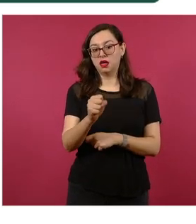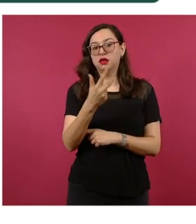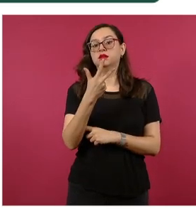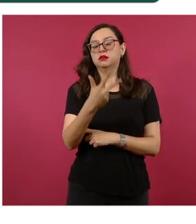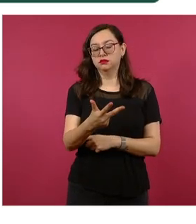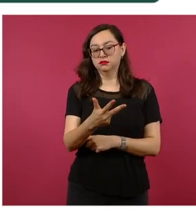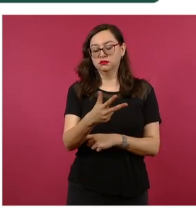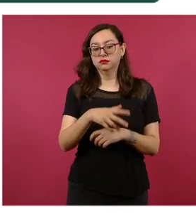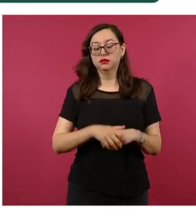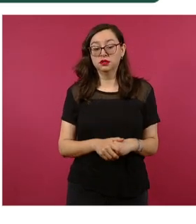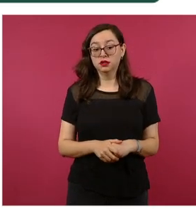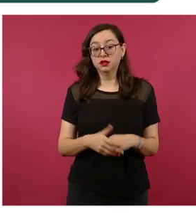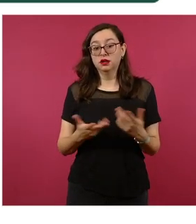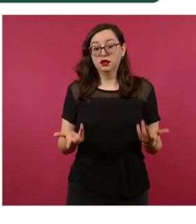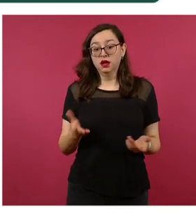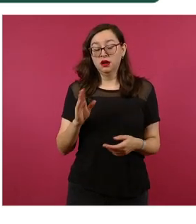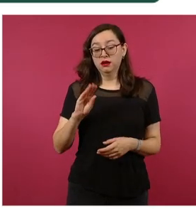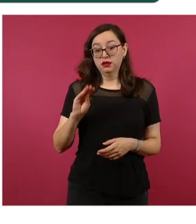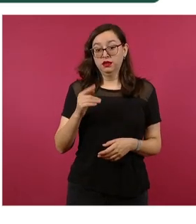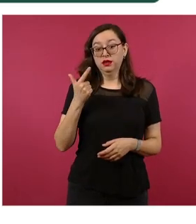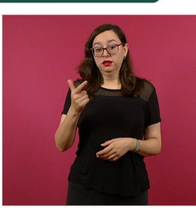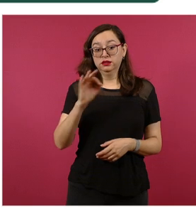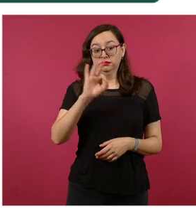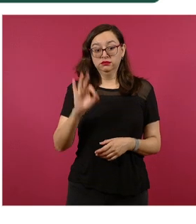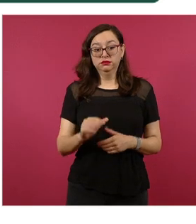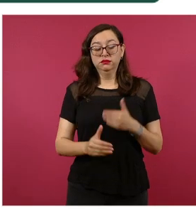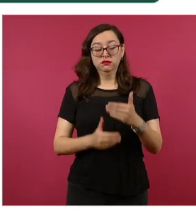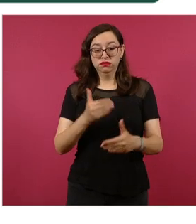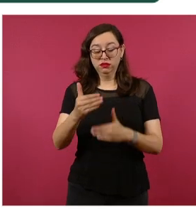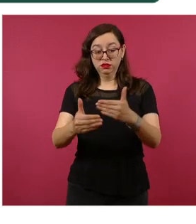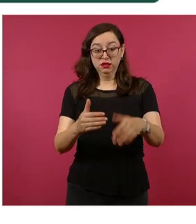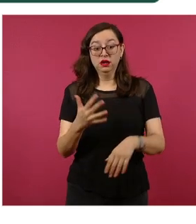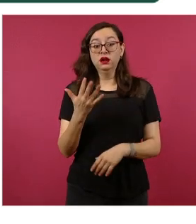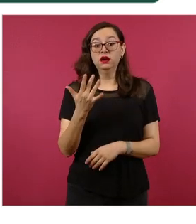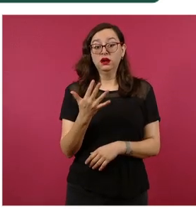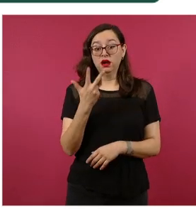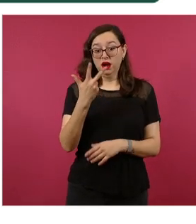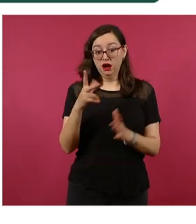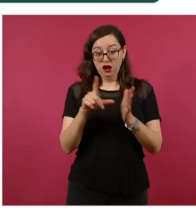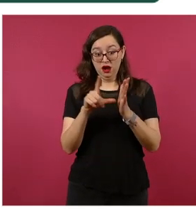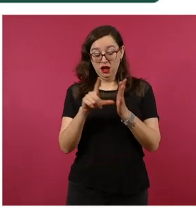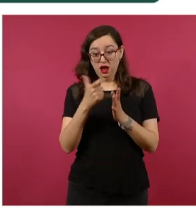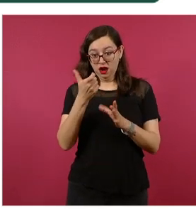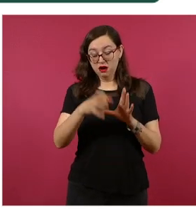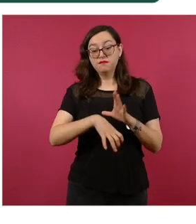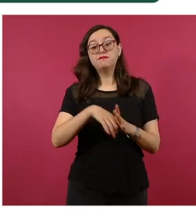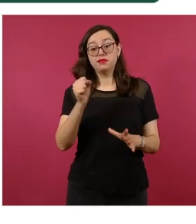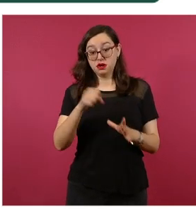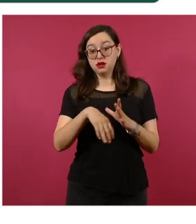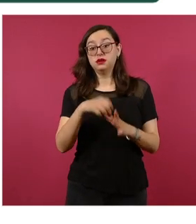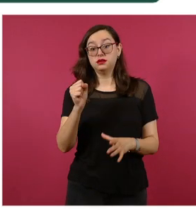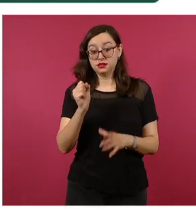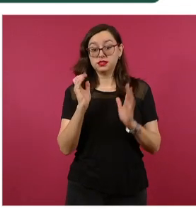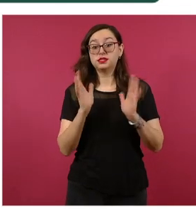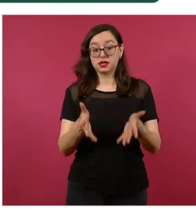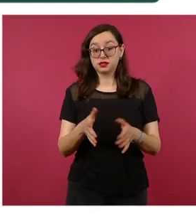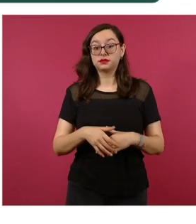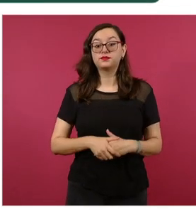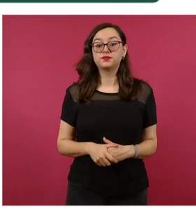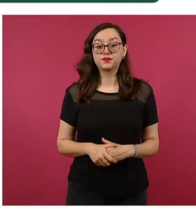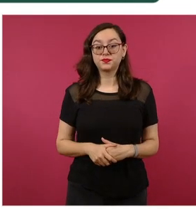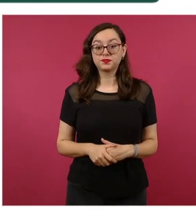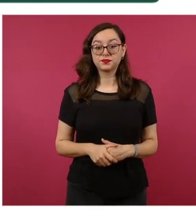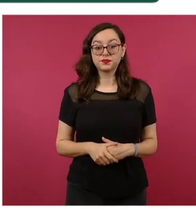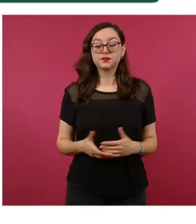se entregaron, es decir, el 97% de avance y 50 que el Banco del Bienestar nos dice que ya han tenido